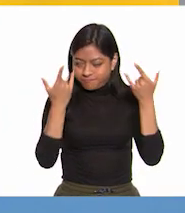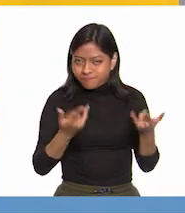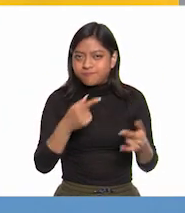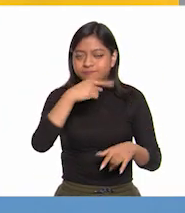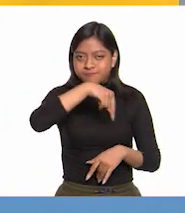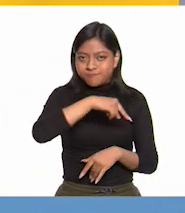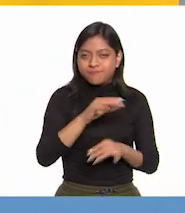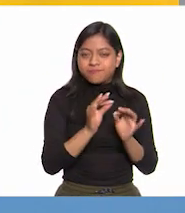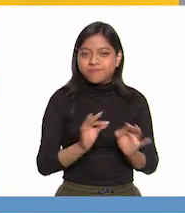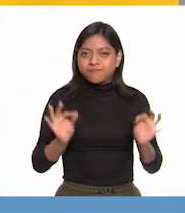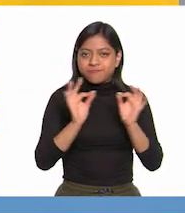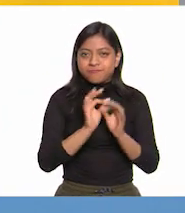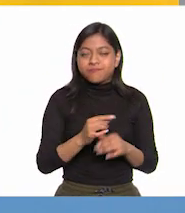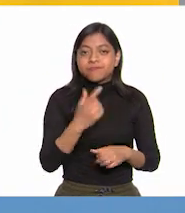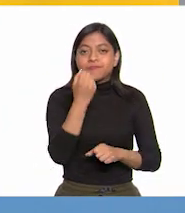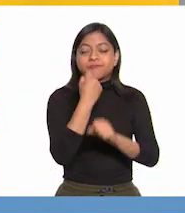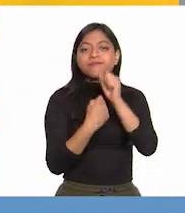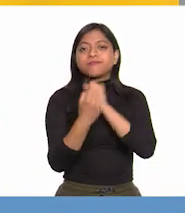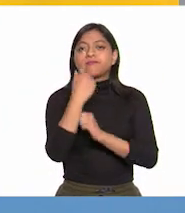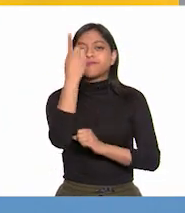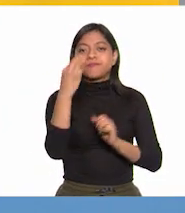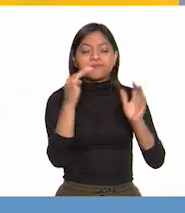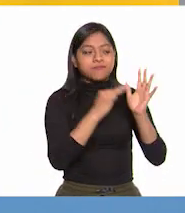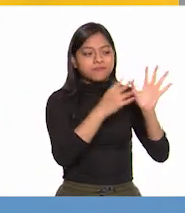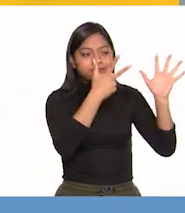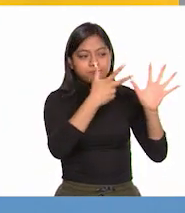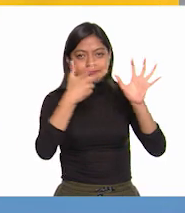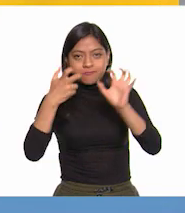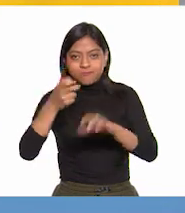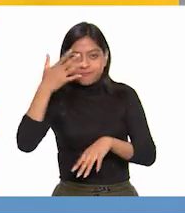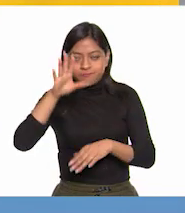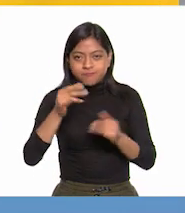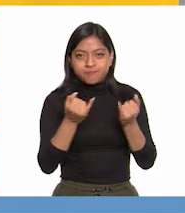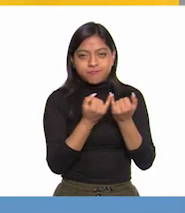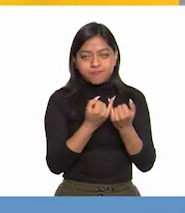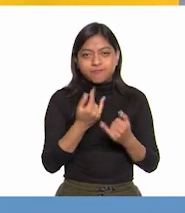abarcar los años de 1810 y 1811.